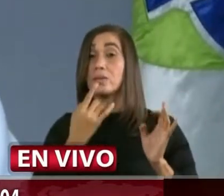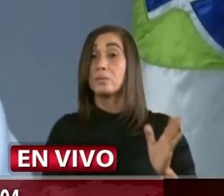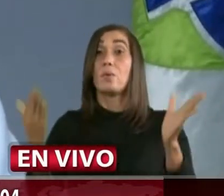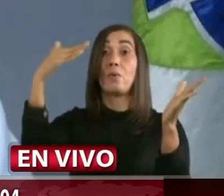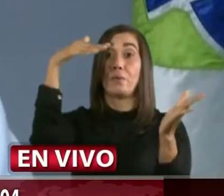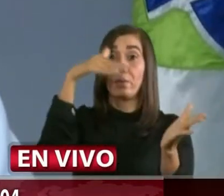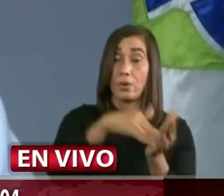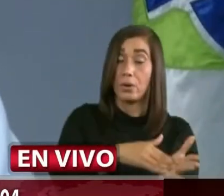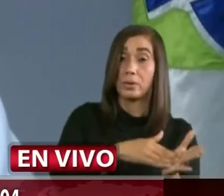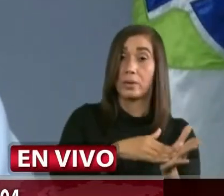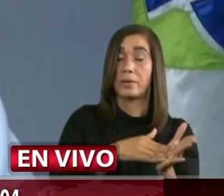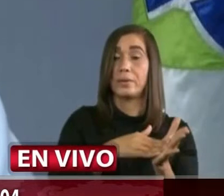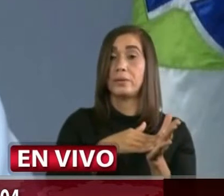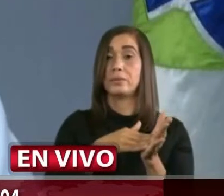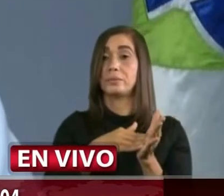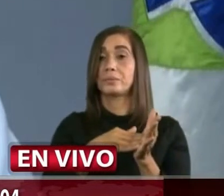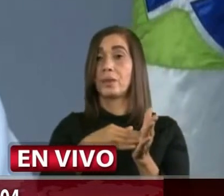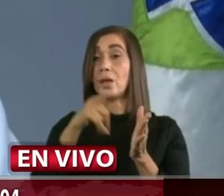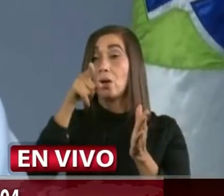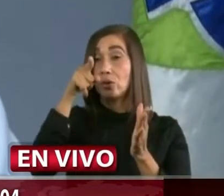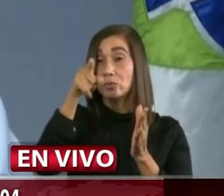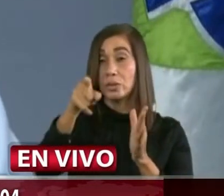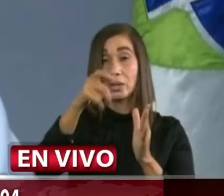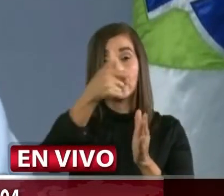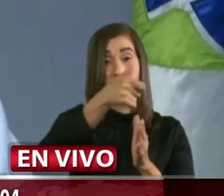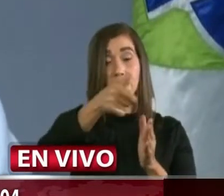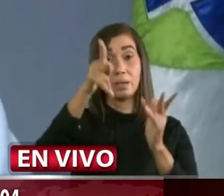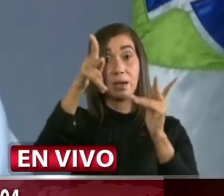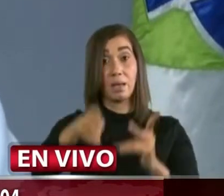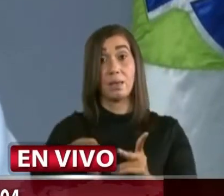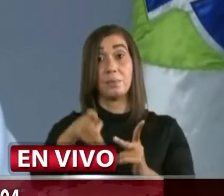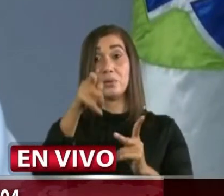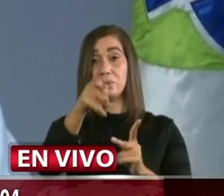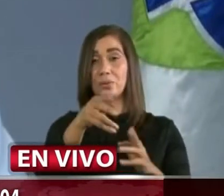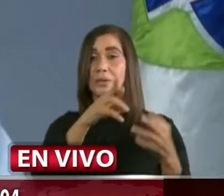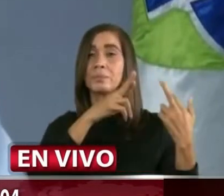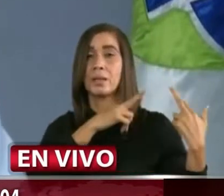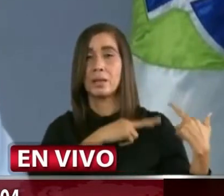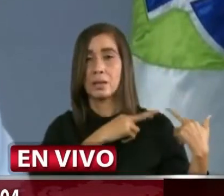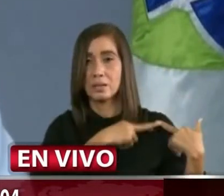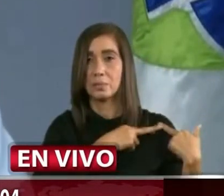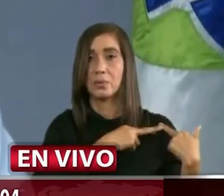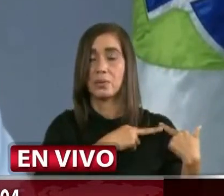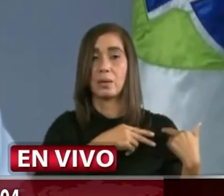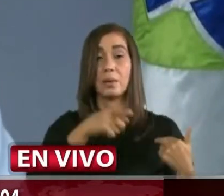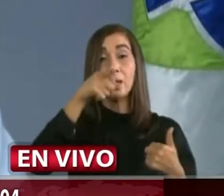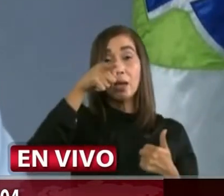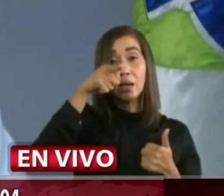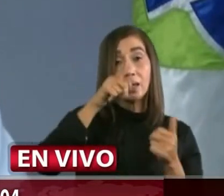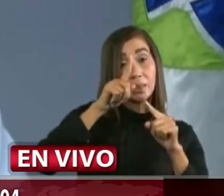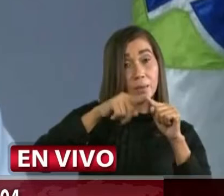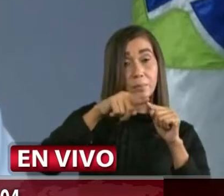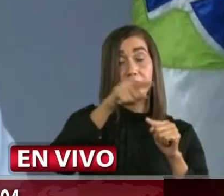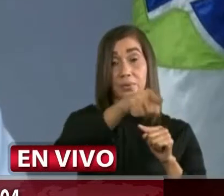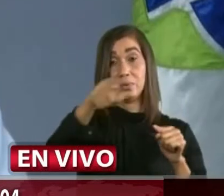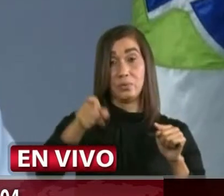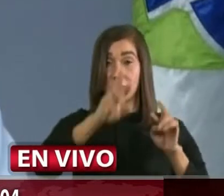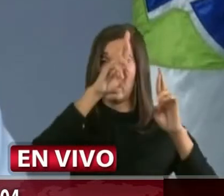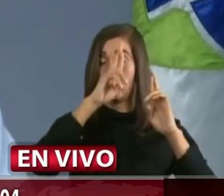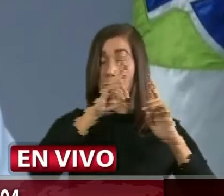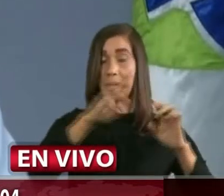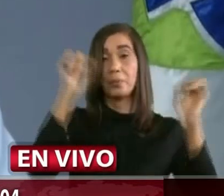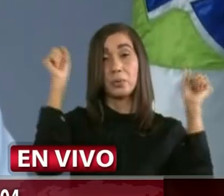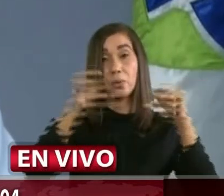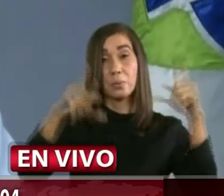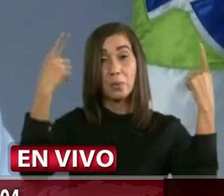vez, en manos de los ciudadanos está en que los logros alcanzados a la fecha